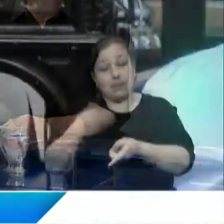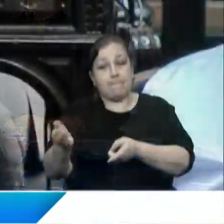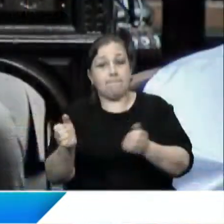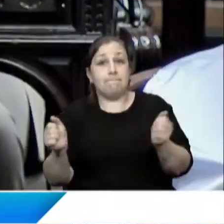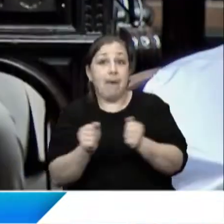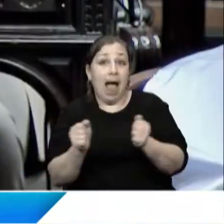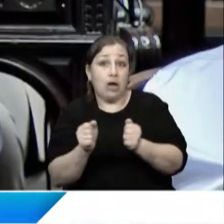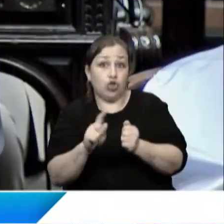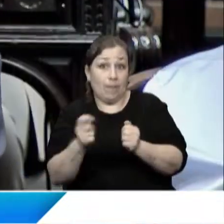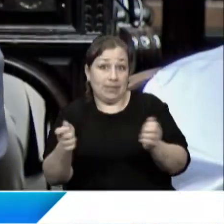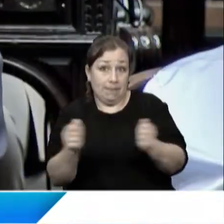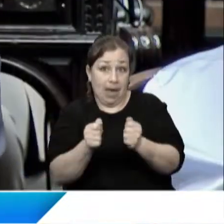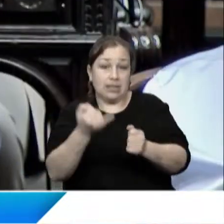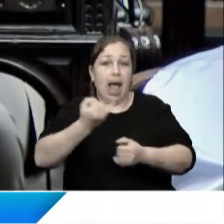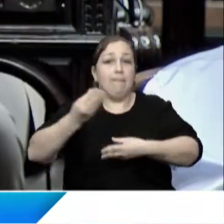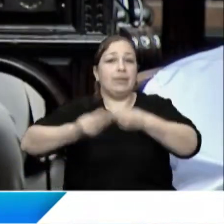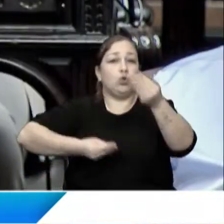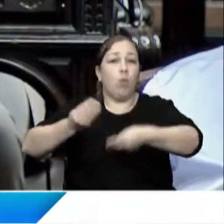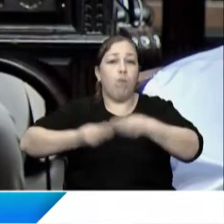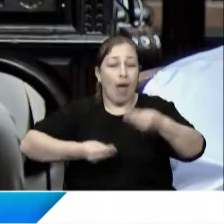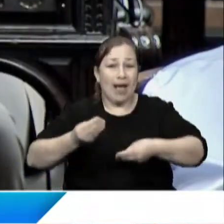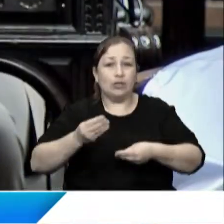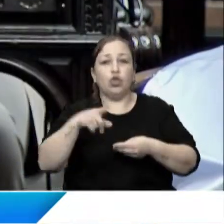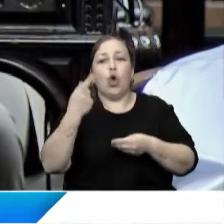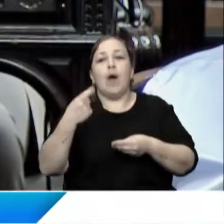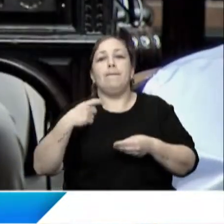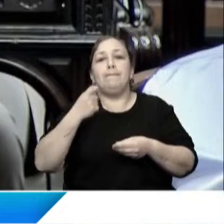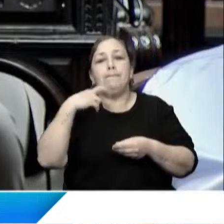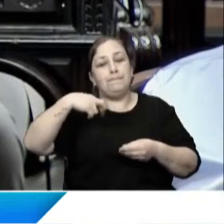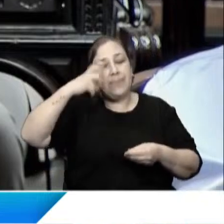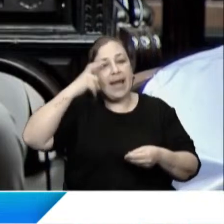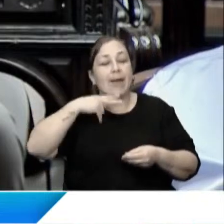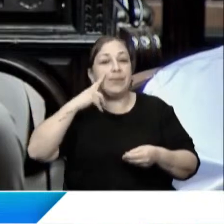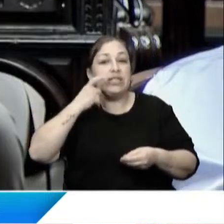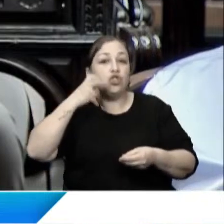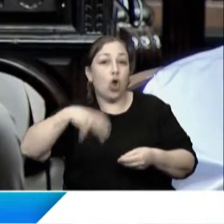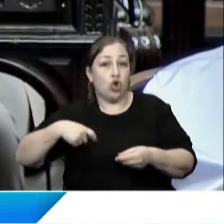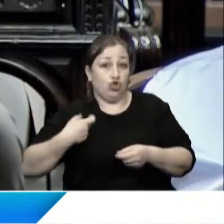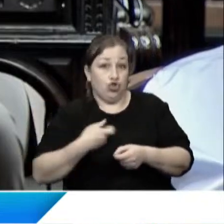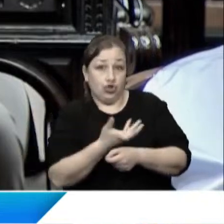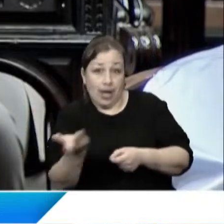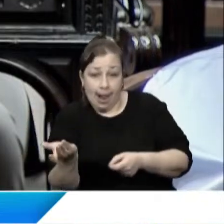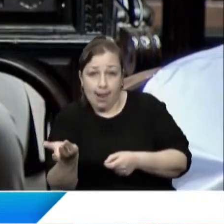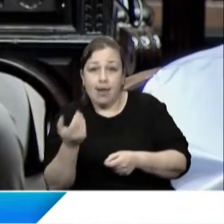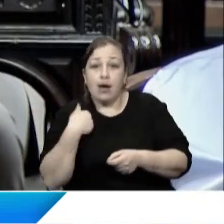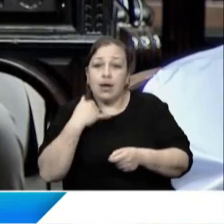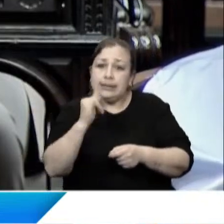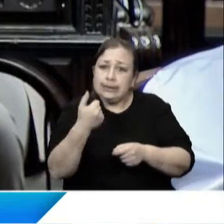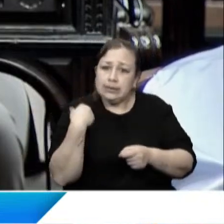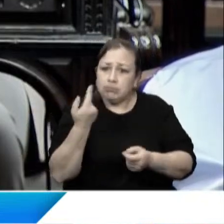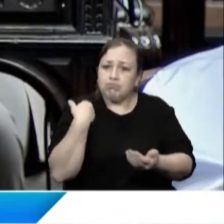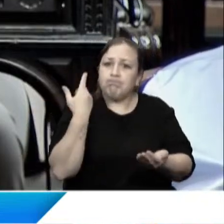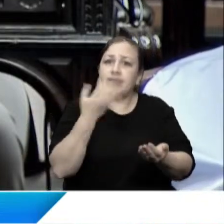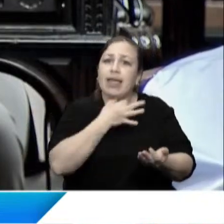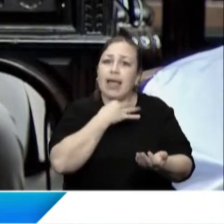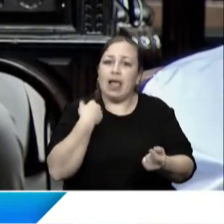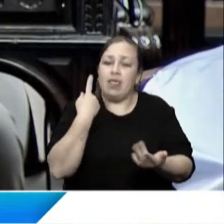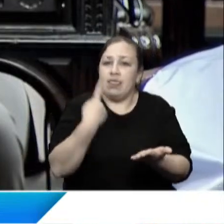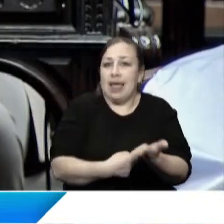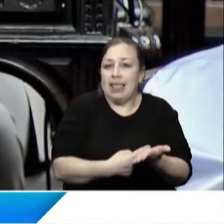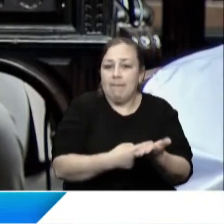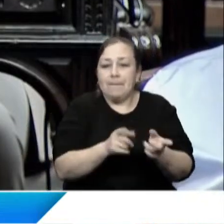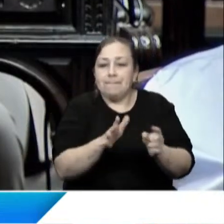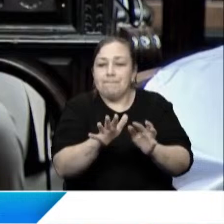las comisiones de Presupuesto y de Hacienda y de Previsión Social. ¿Qué hicimos? Tratamos de ir con un dictamen lo